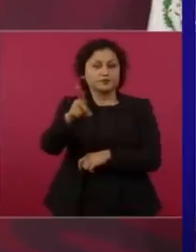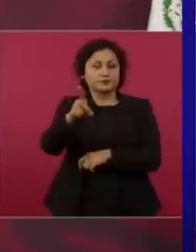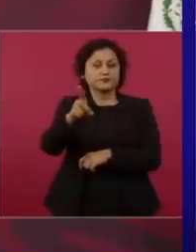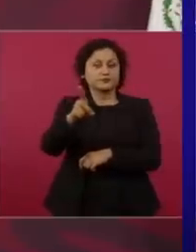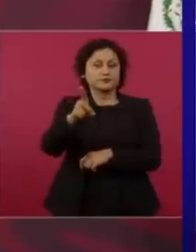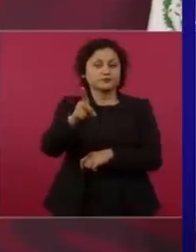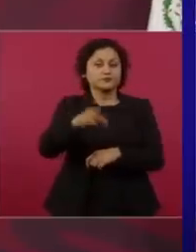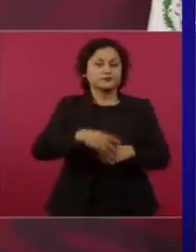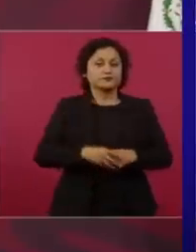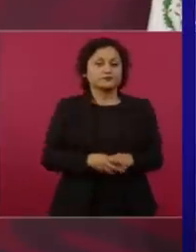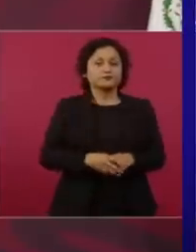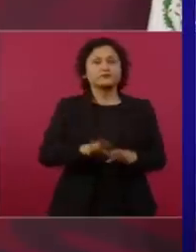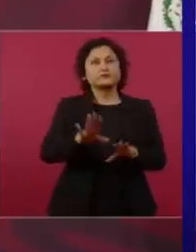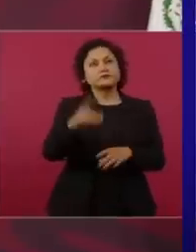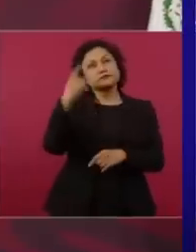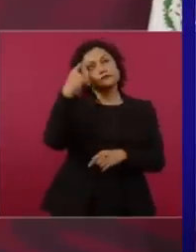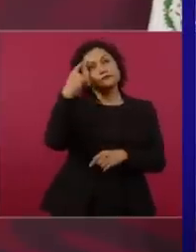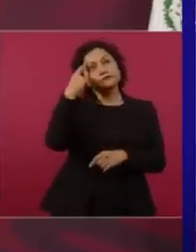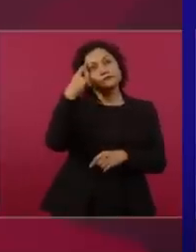ahora me voy a acordar,